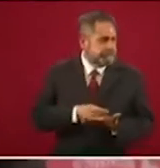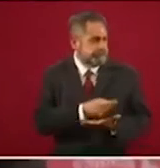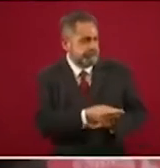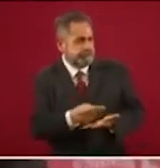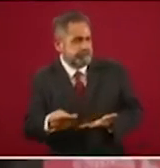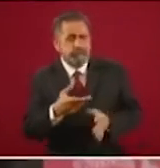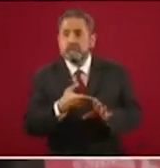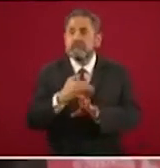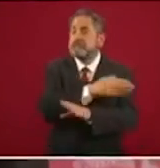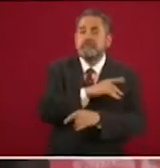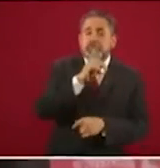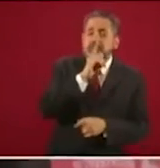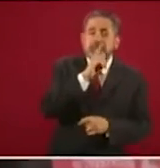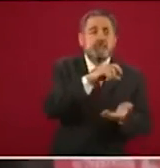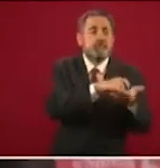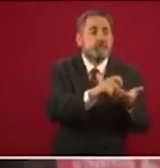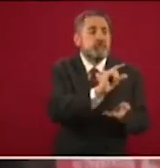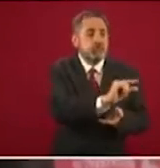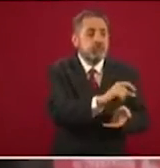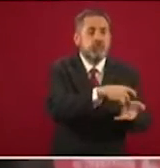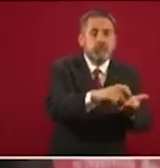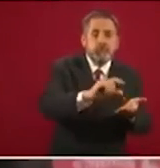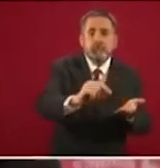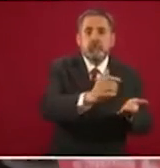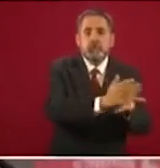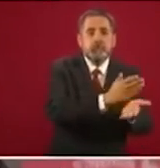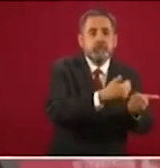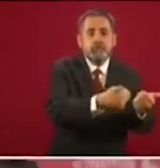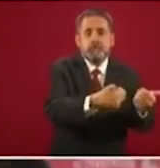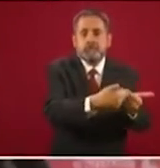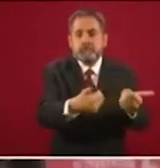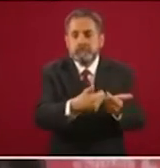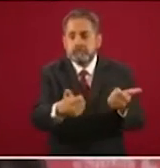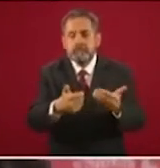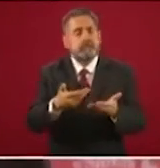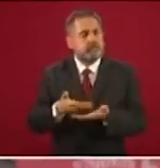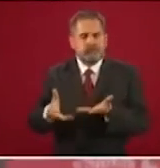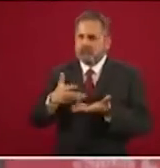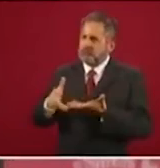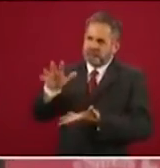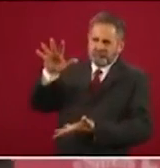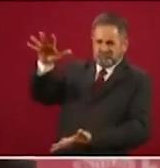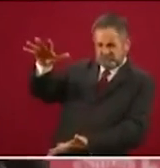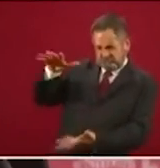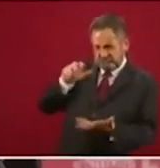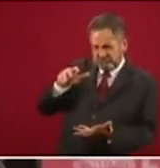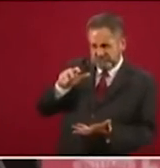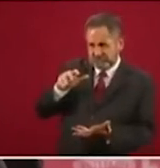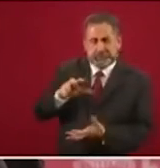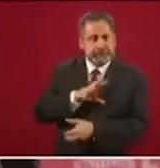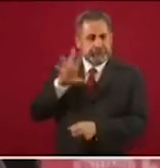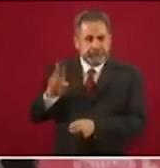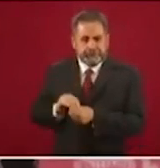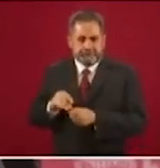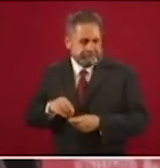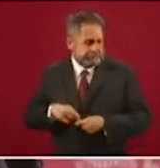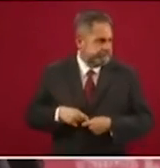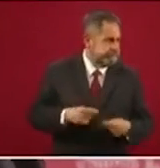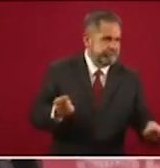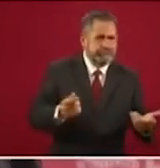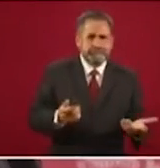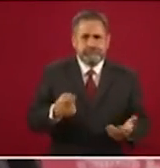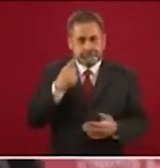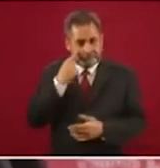antes. En algunos casos, incluso es una materia de seguridad en términos de los medicamentos. Precisamente nuestro primer caso, que fue